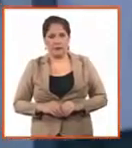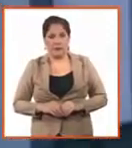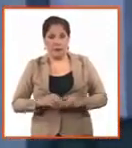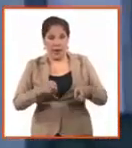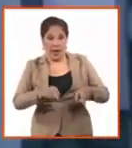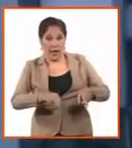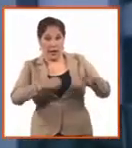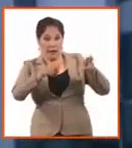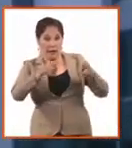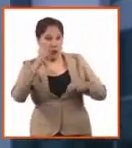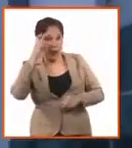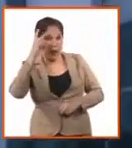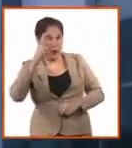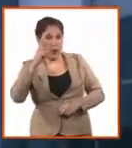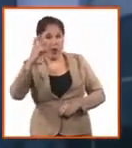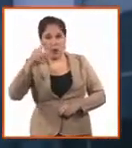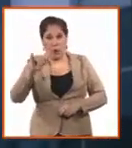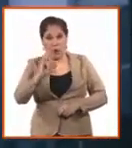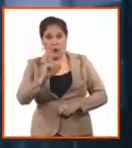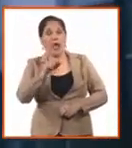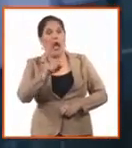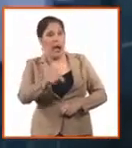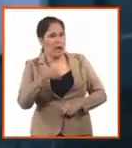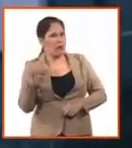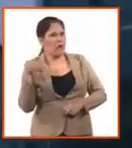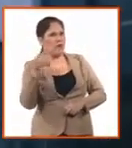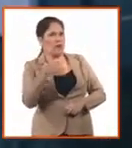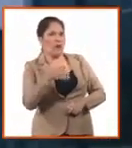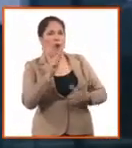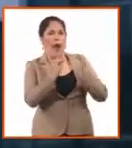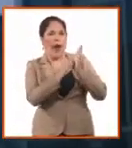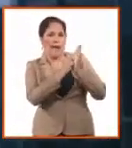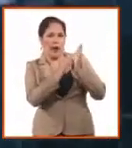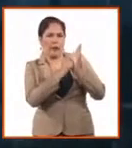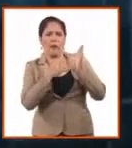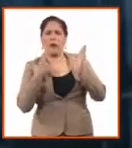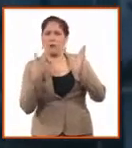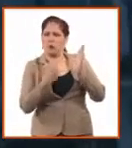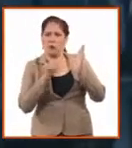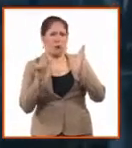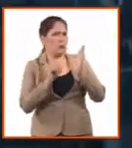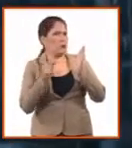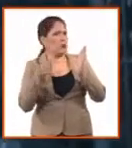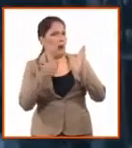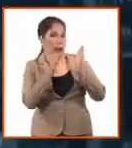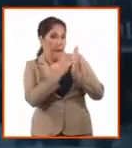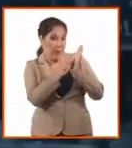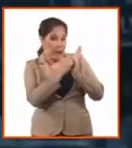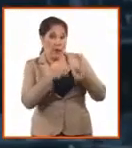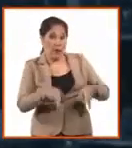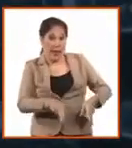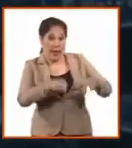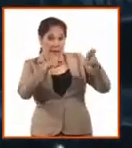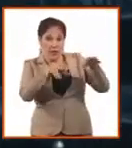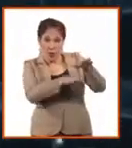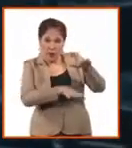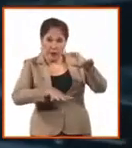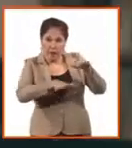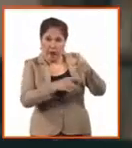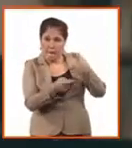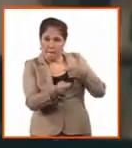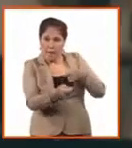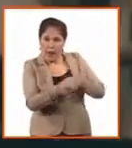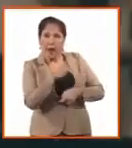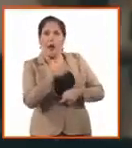edificio de tomar recuerda ahora que el numeroso ya y con el tiempo llegamos a tener un apartamento donde nosotros bueno ese edificio de bajo o cerquita del